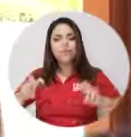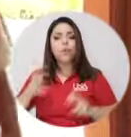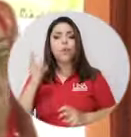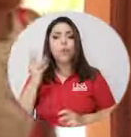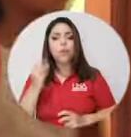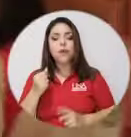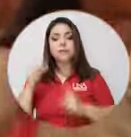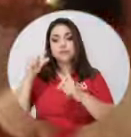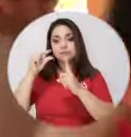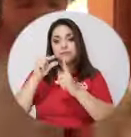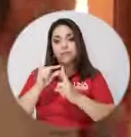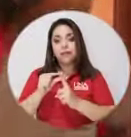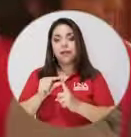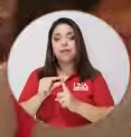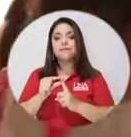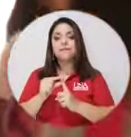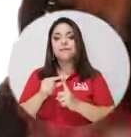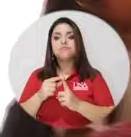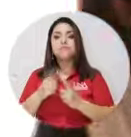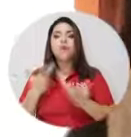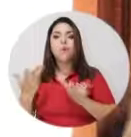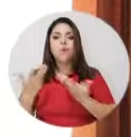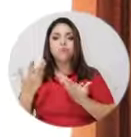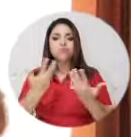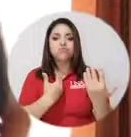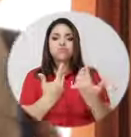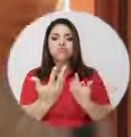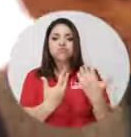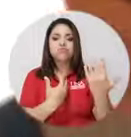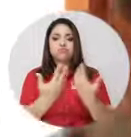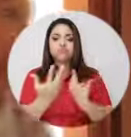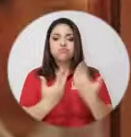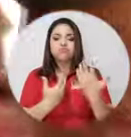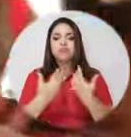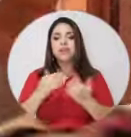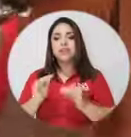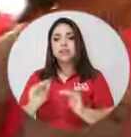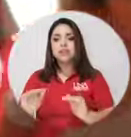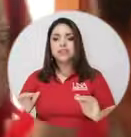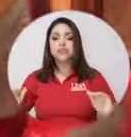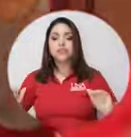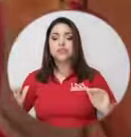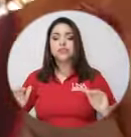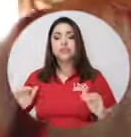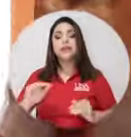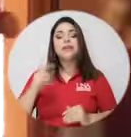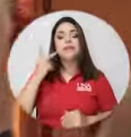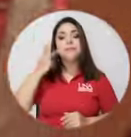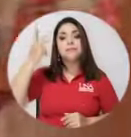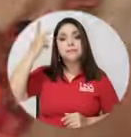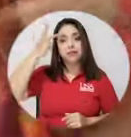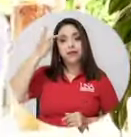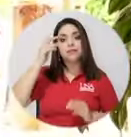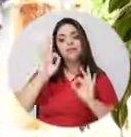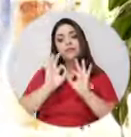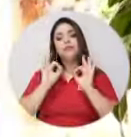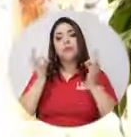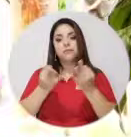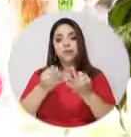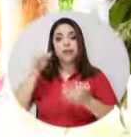en analizar cuál es la cantidad de palabras y los tipos de interacciones que se dan